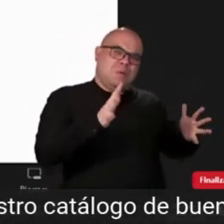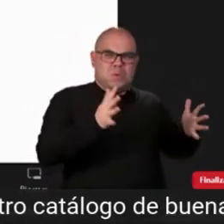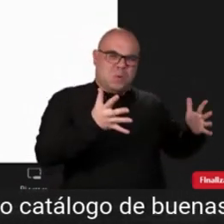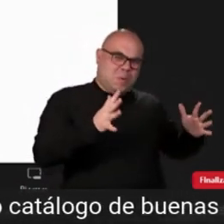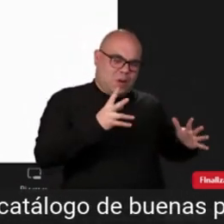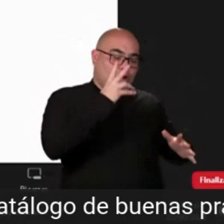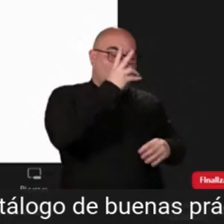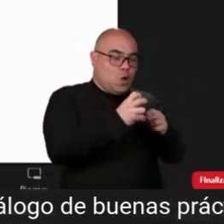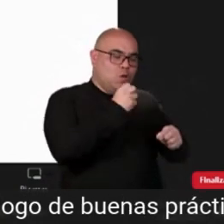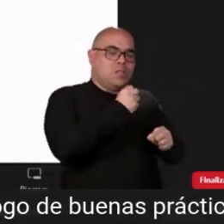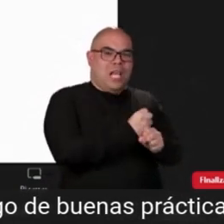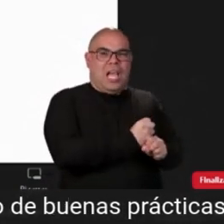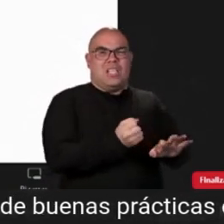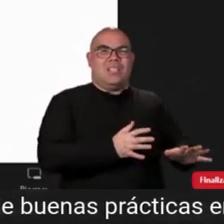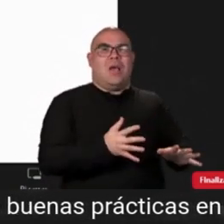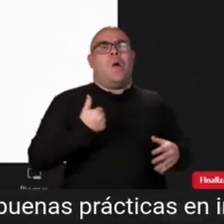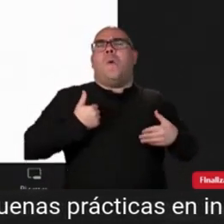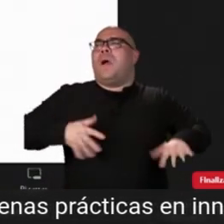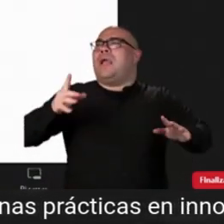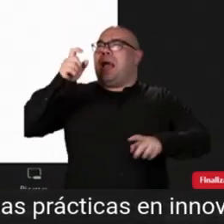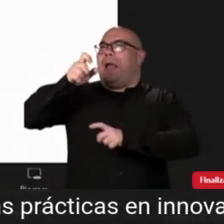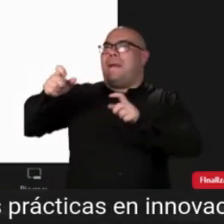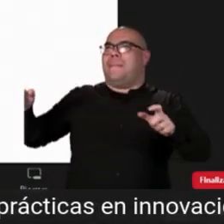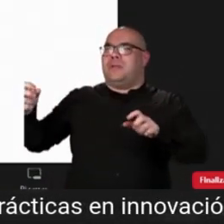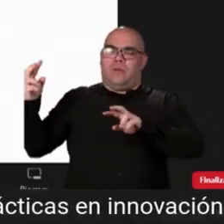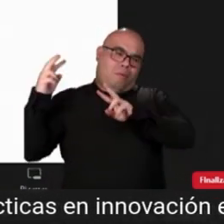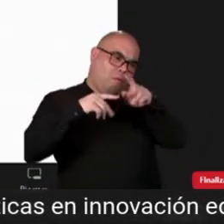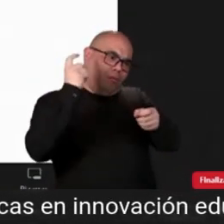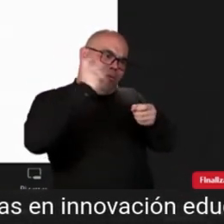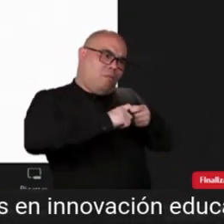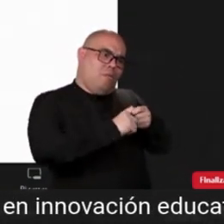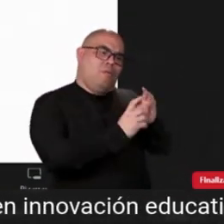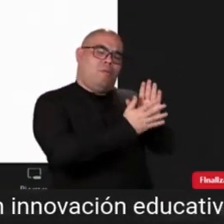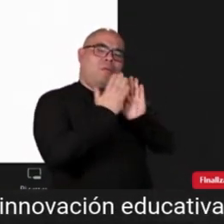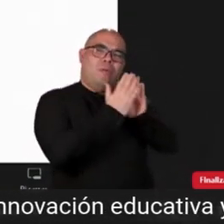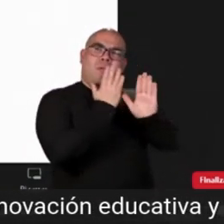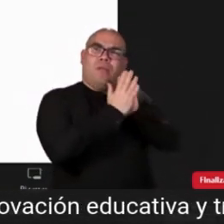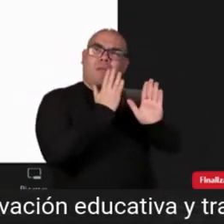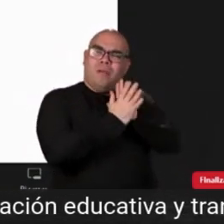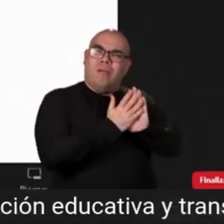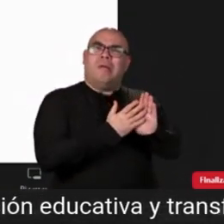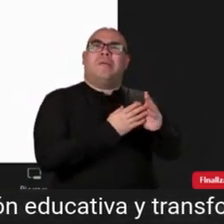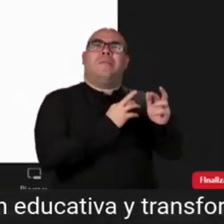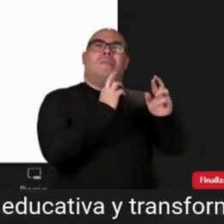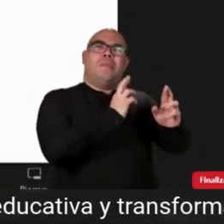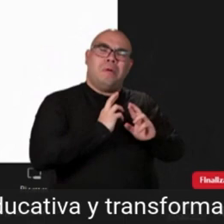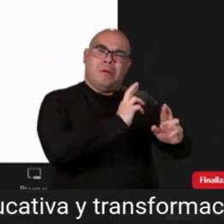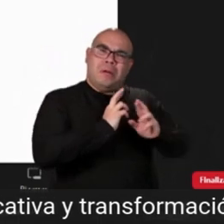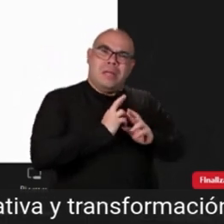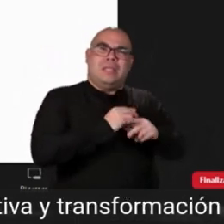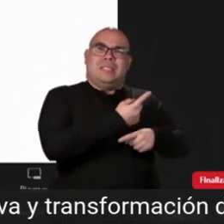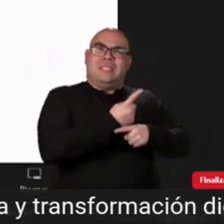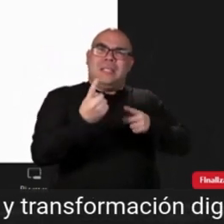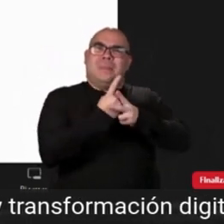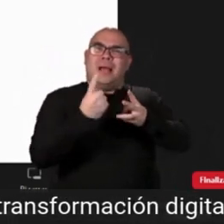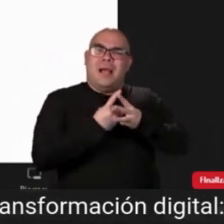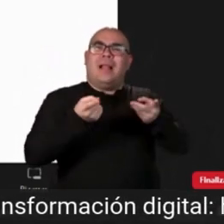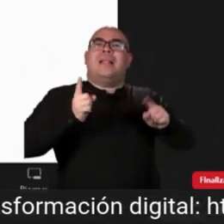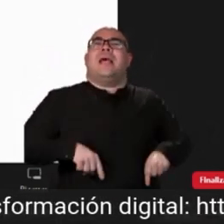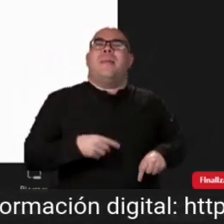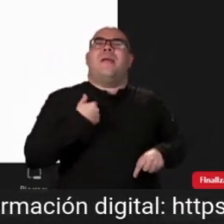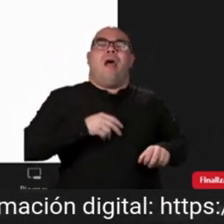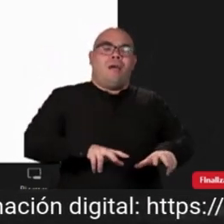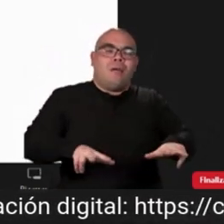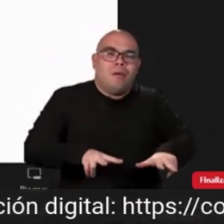persona, como ustedes saben, pueden entrar, suscribirse al reporte semanal y acceder a estos recursos, que además también hay podcasts,